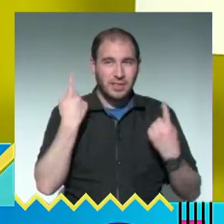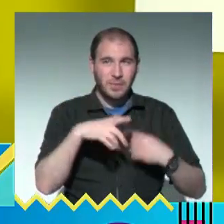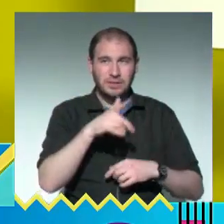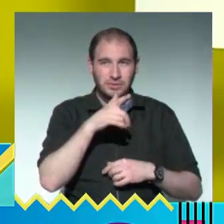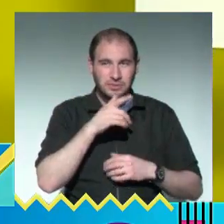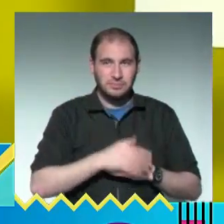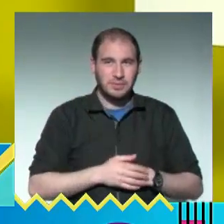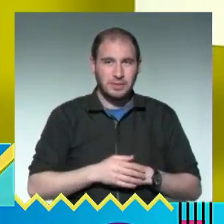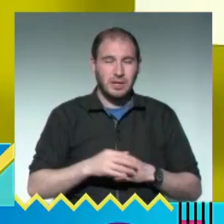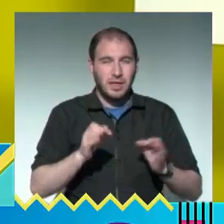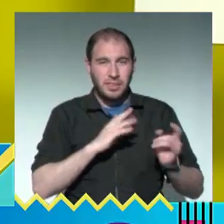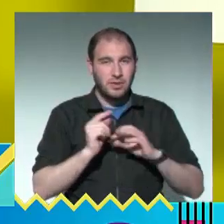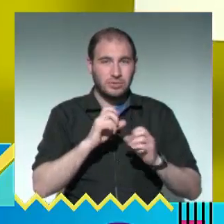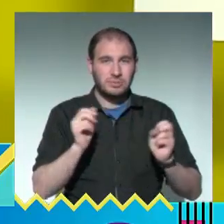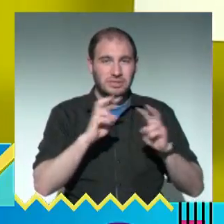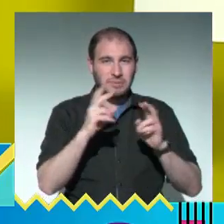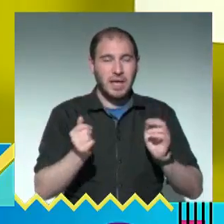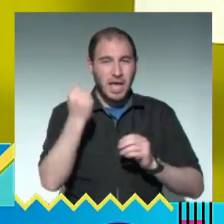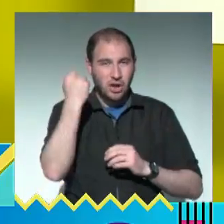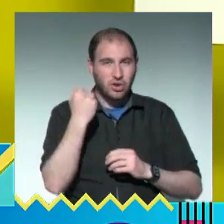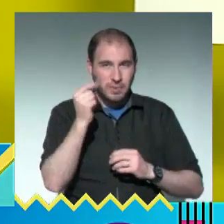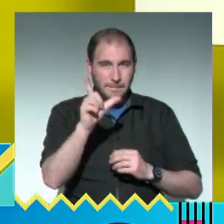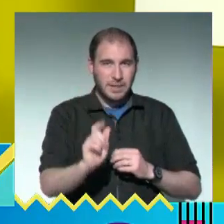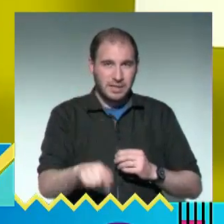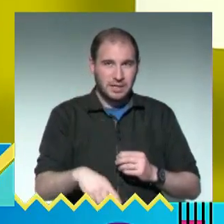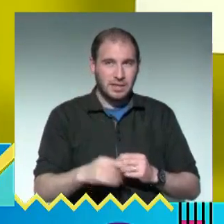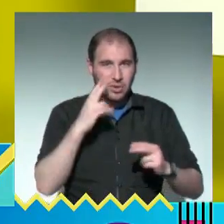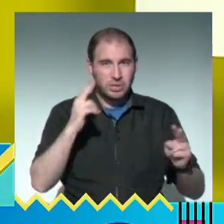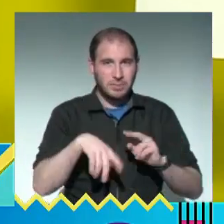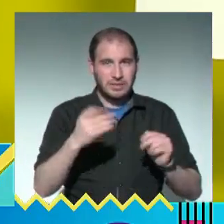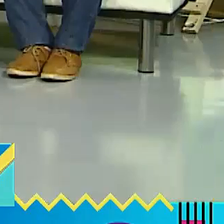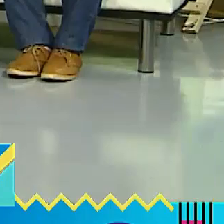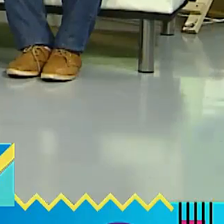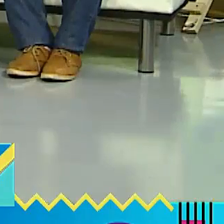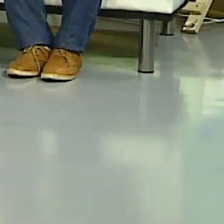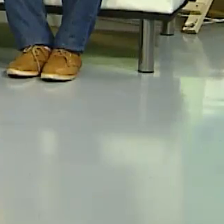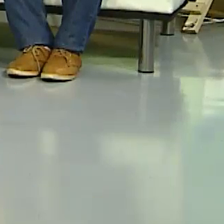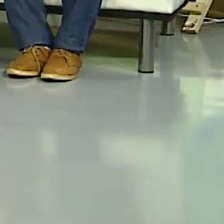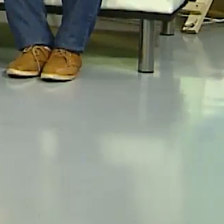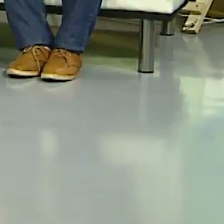Distintos Parecidos. Discutimos acerca de la economía de nuestro país. Nos encontramos mañana. Chau, chau.